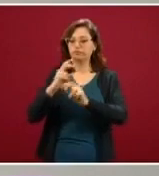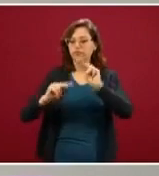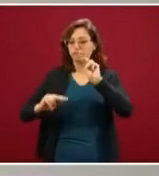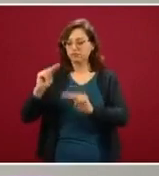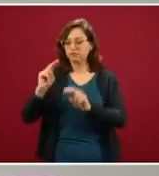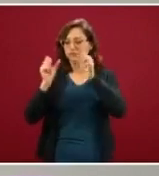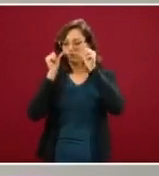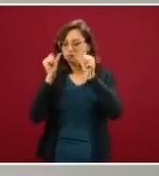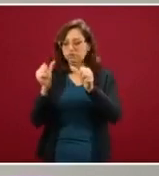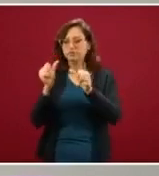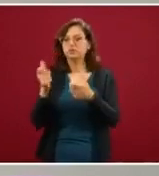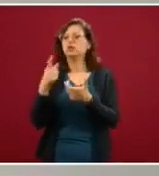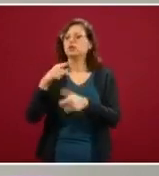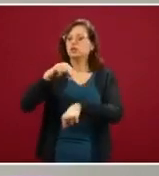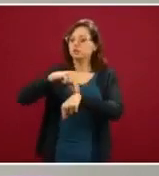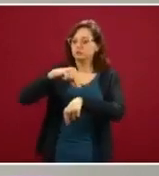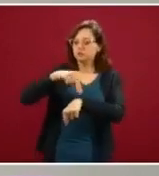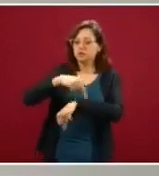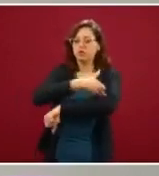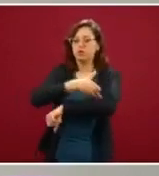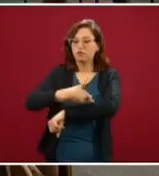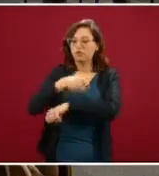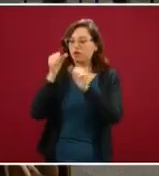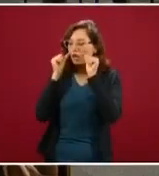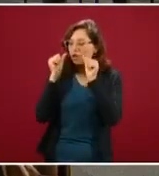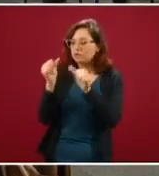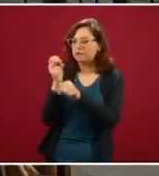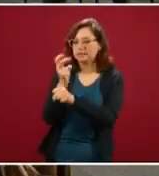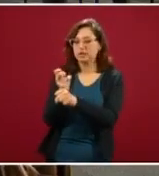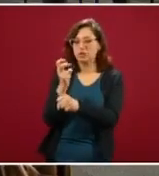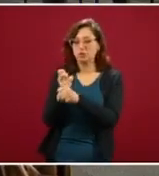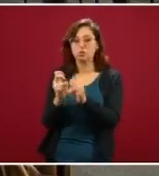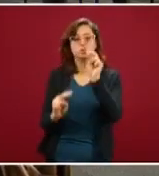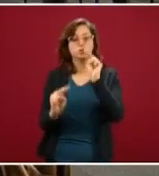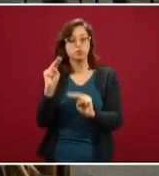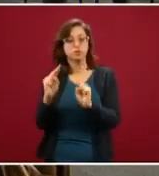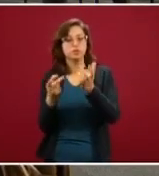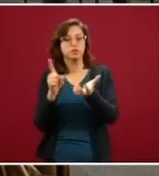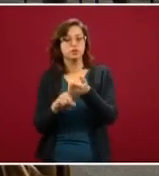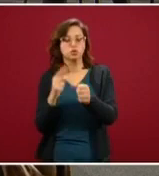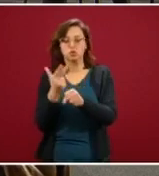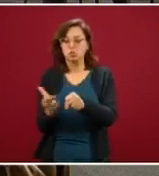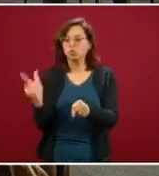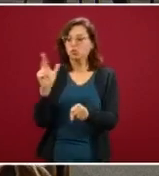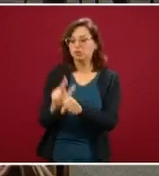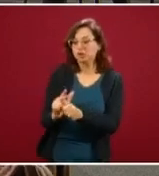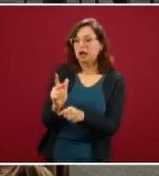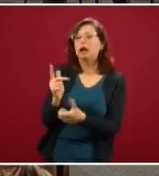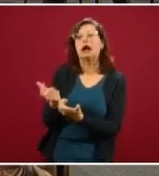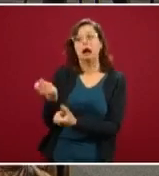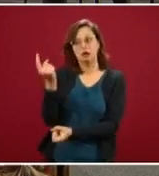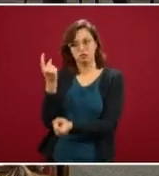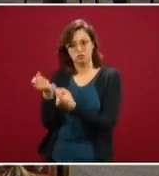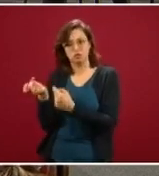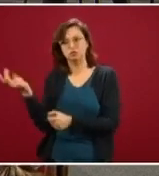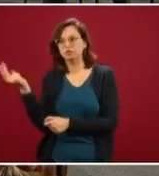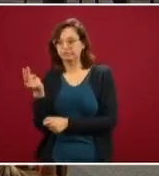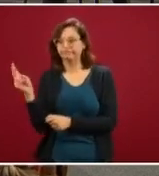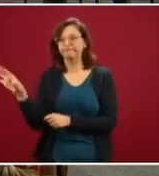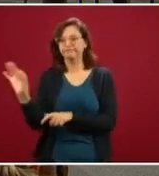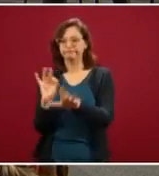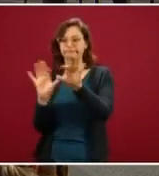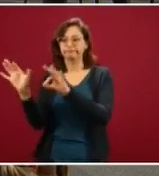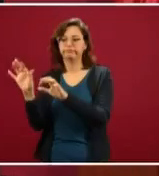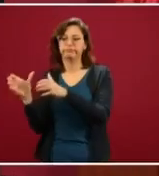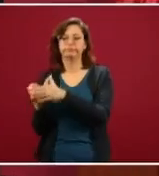el segundo filtro son los médicos familiares del segundo nivel de los hospitales nuestros y ya la atención es